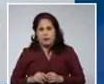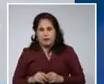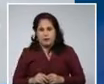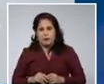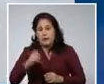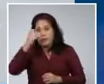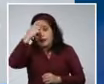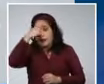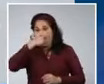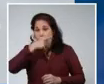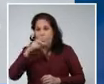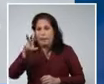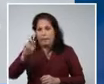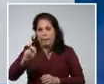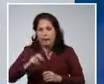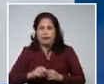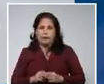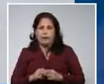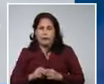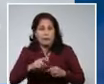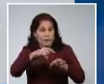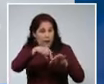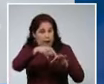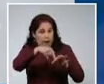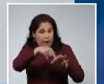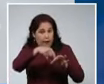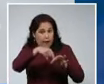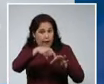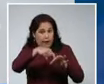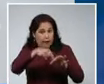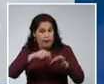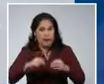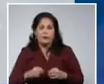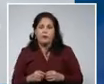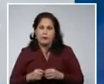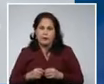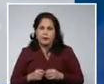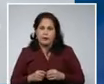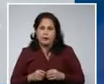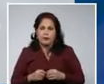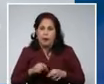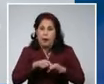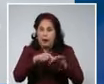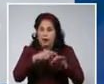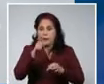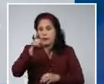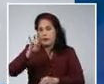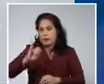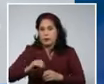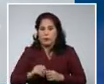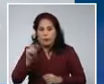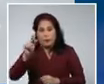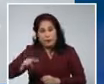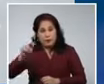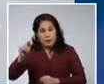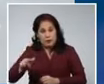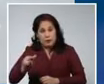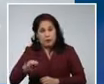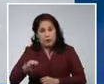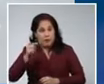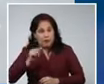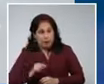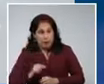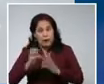de Ávila 20, el municipio especial Isla de la Juventud diagnosticó 19 pacientes en el día de ayer,